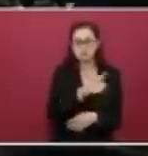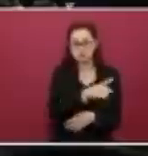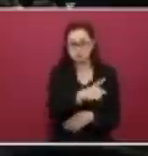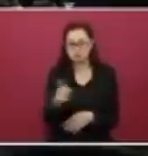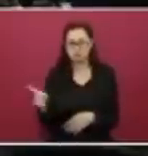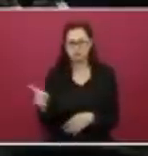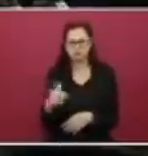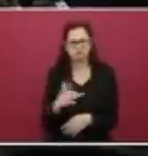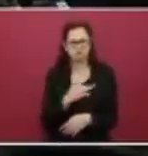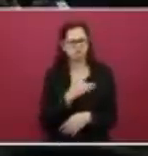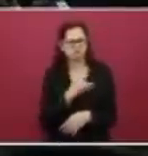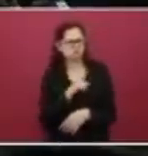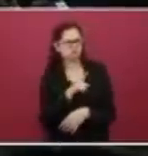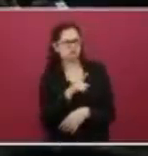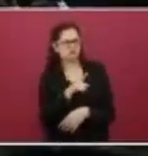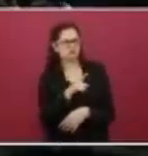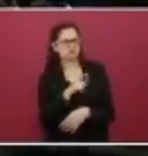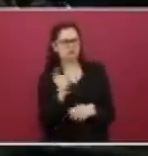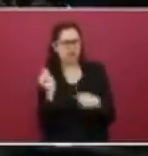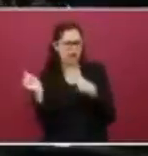y alguna inconformidad